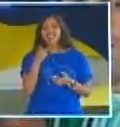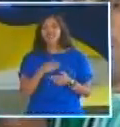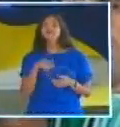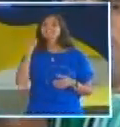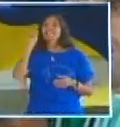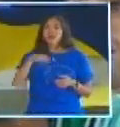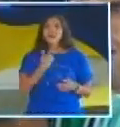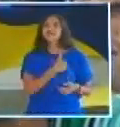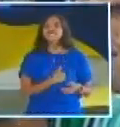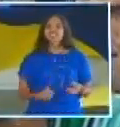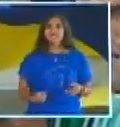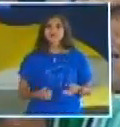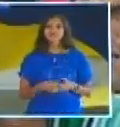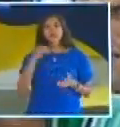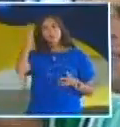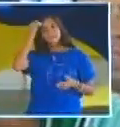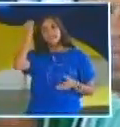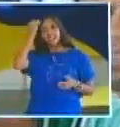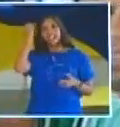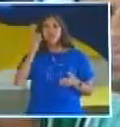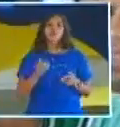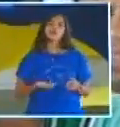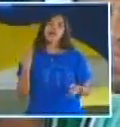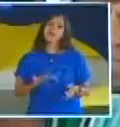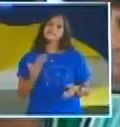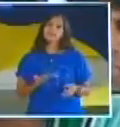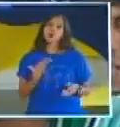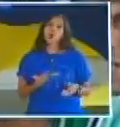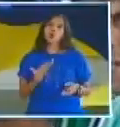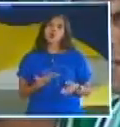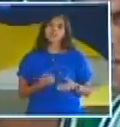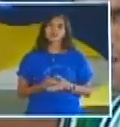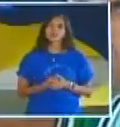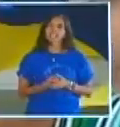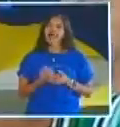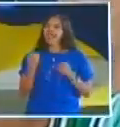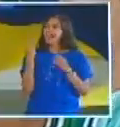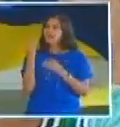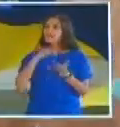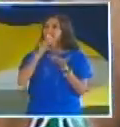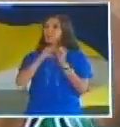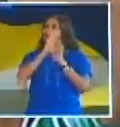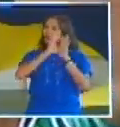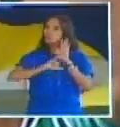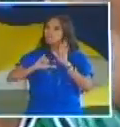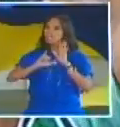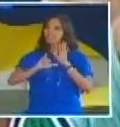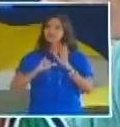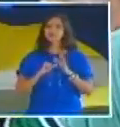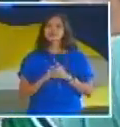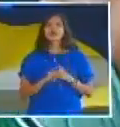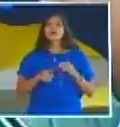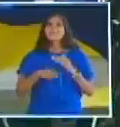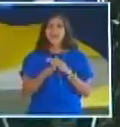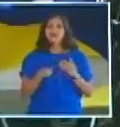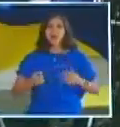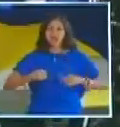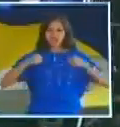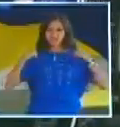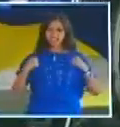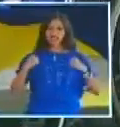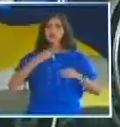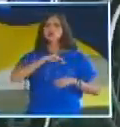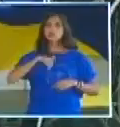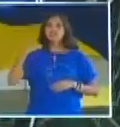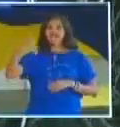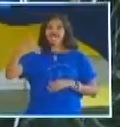también, presidente, creemos que lo más importante es que a través de esa Asamblea Nacional Constituyente vamos a blindar nuestros